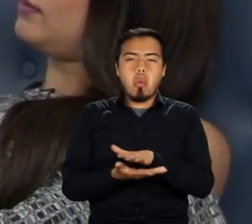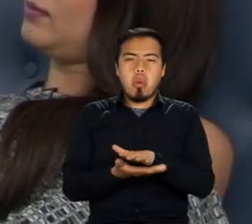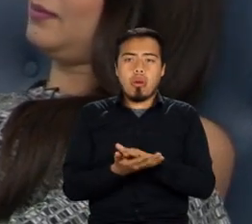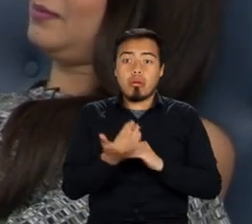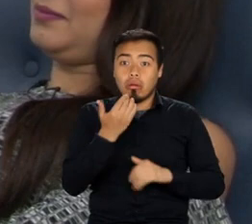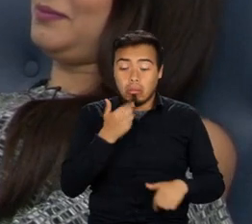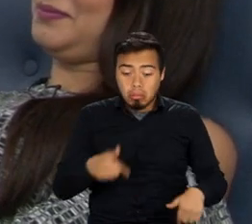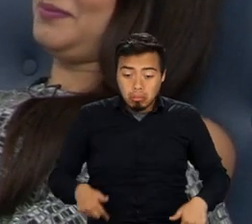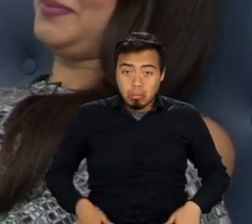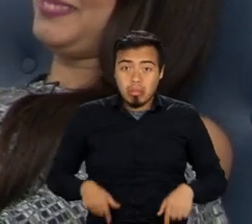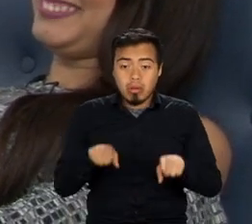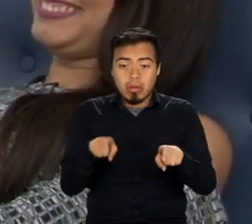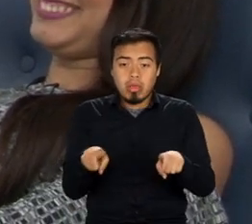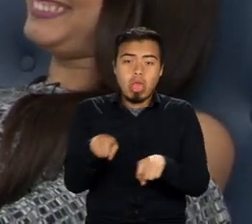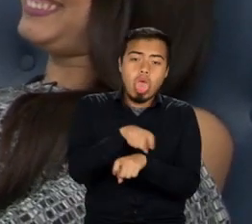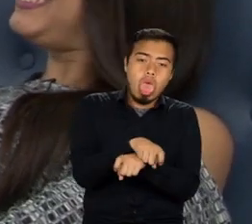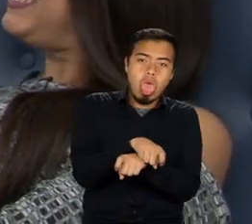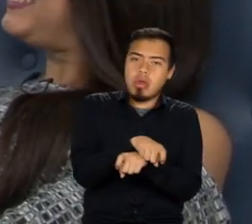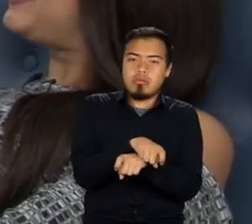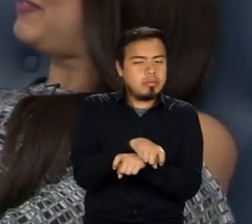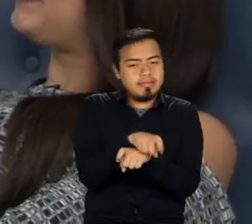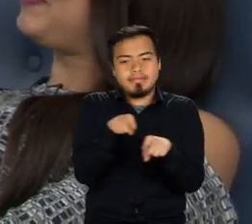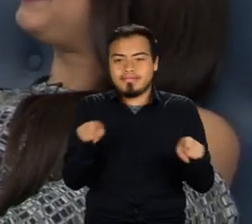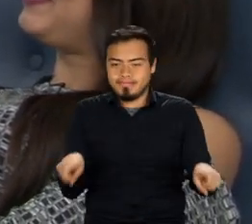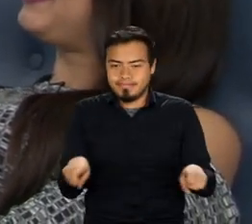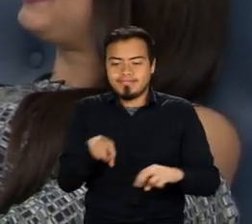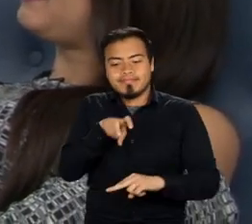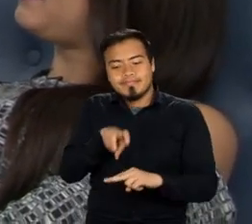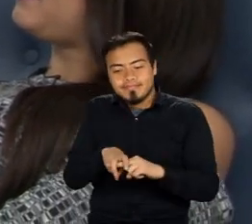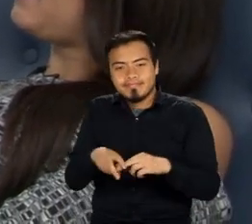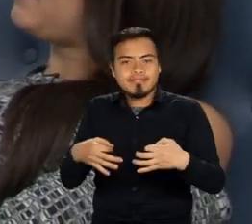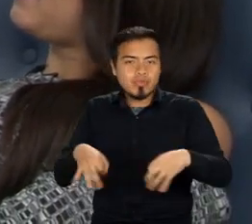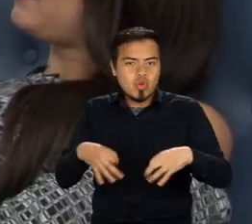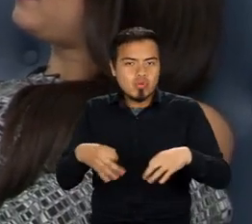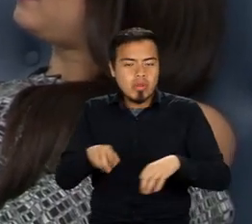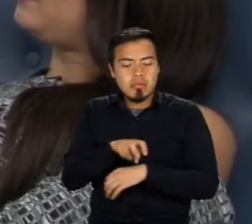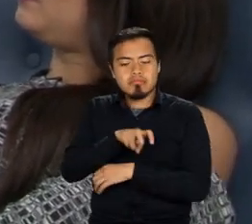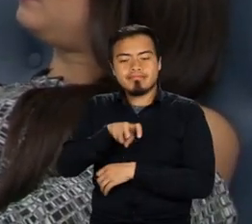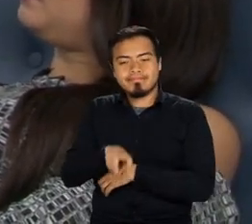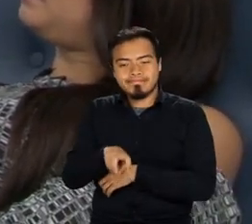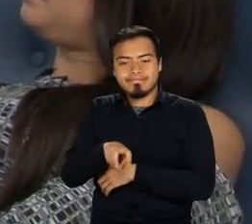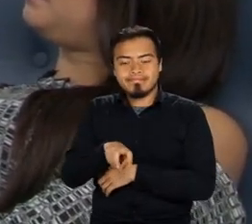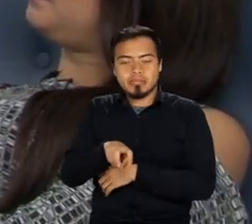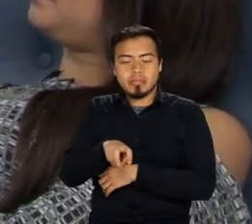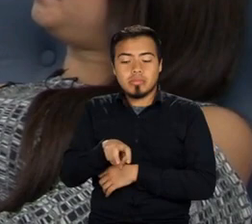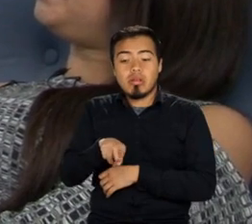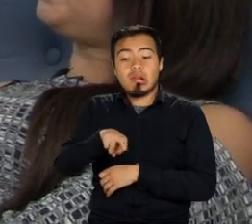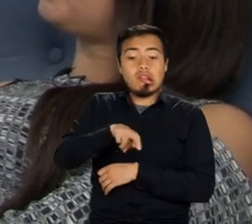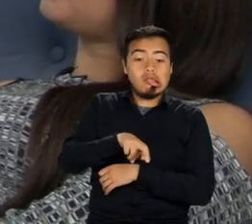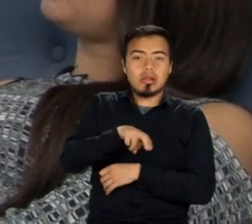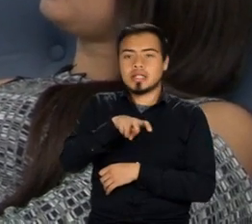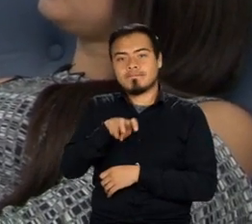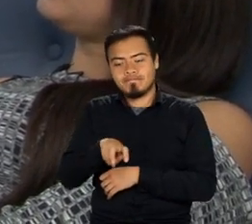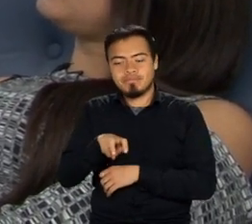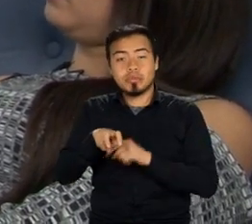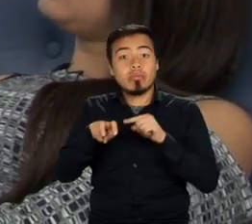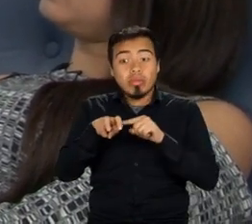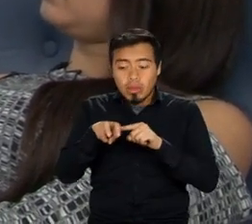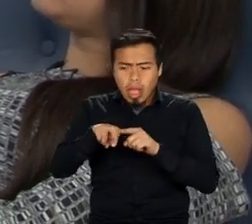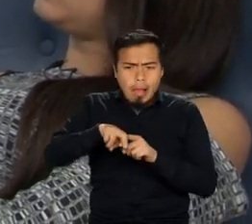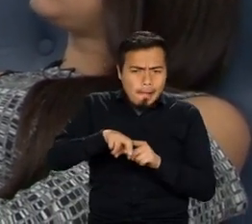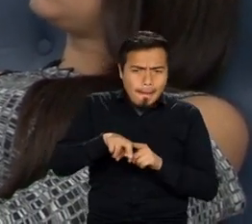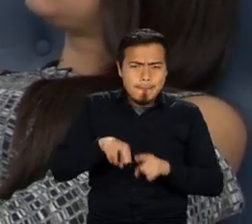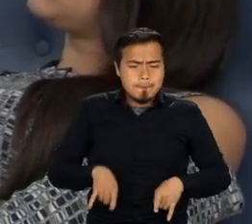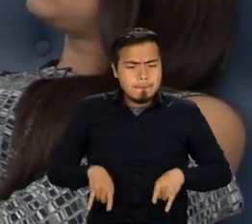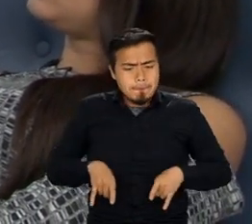sin cruzarlas, ¿sí? Porque pues igual esto impide, si tenemos las piernas cruzadas, impide que el flujo